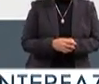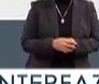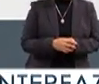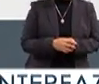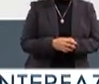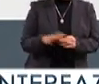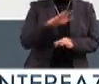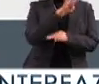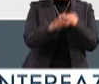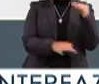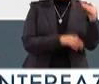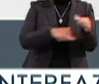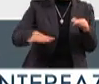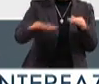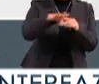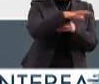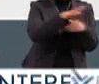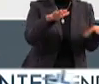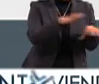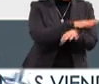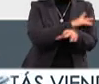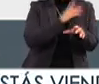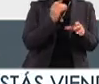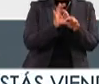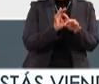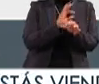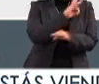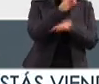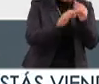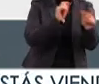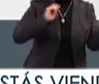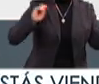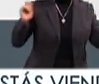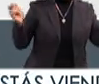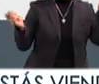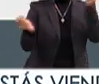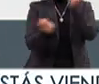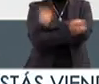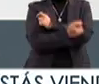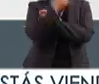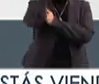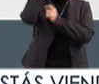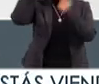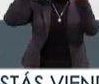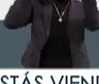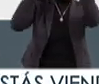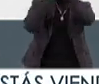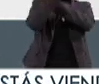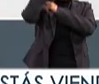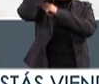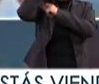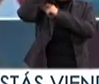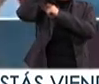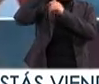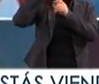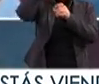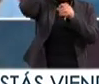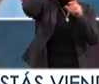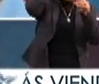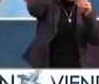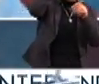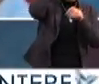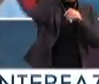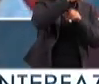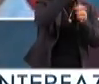abarca todo es un cambio completamente radical prácticamente es un cambio de chip de un pensamiento mexicano